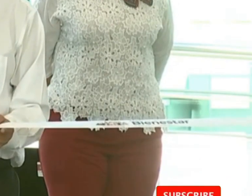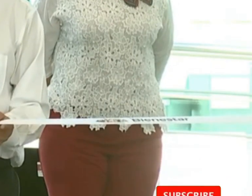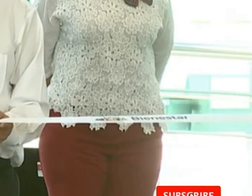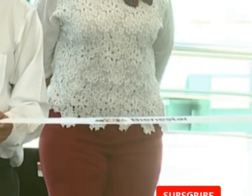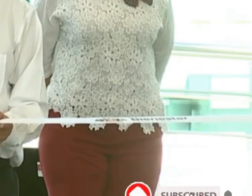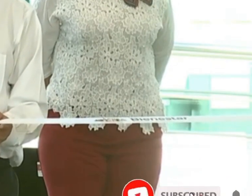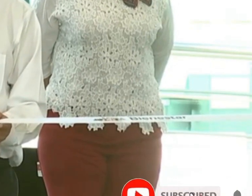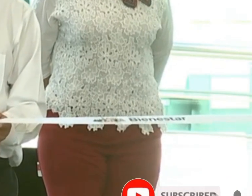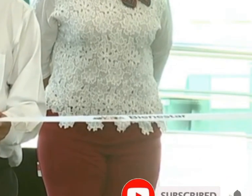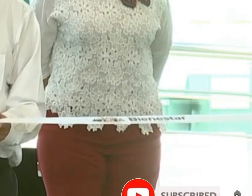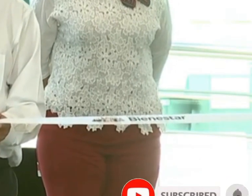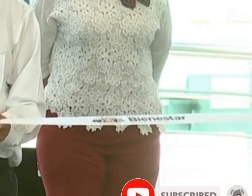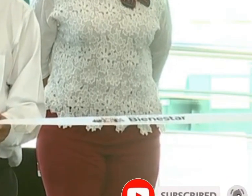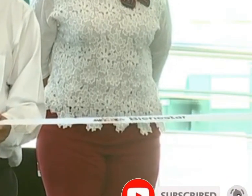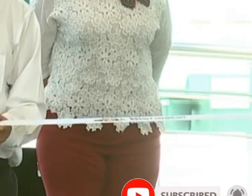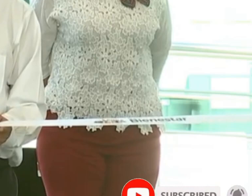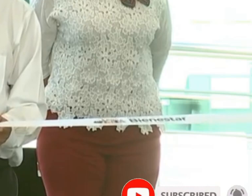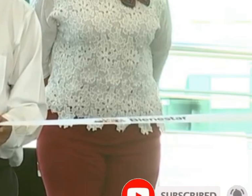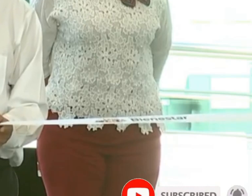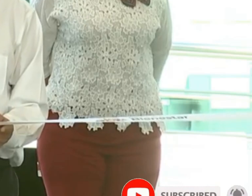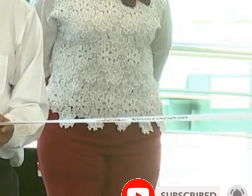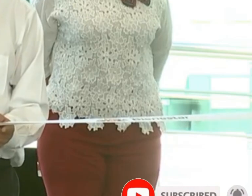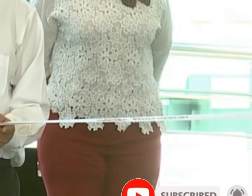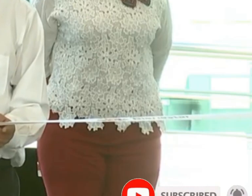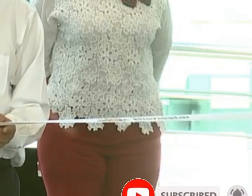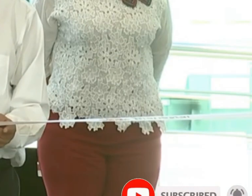A ver, vamos a cortar a las 3, a la 1, a las 2